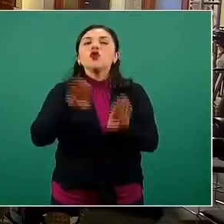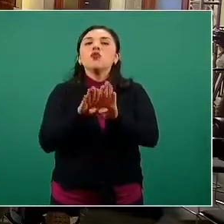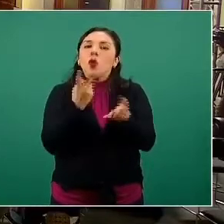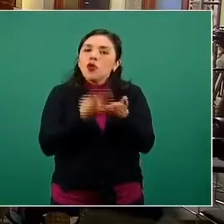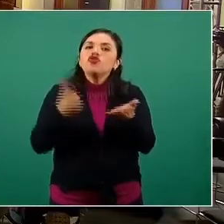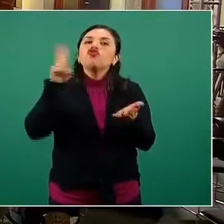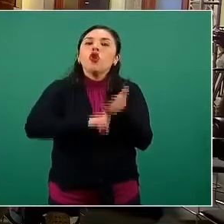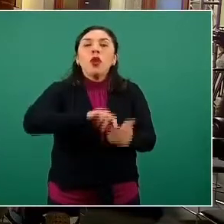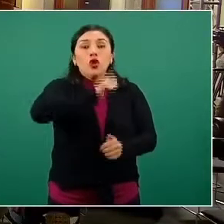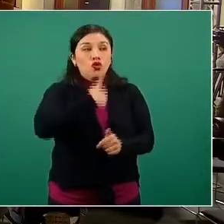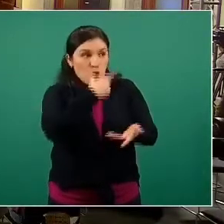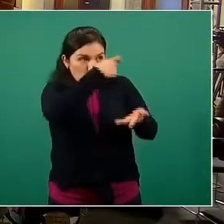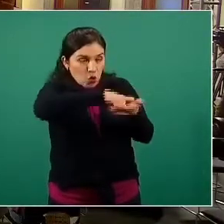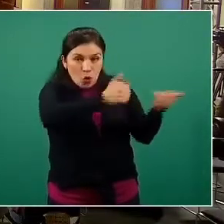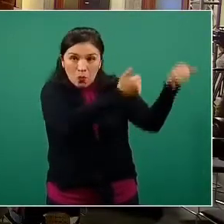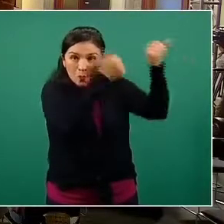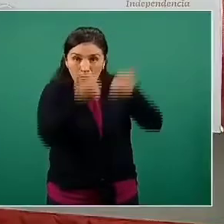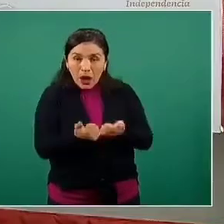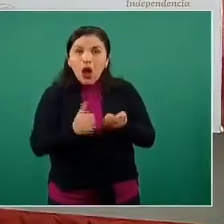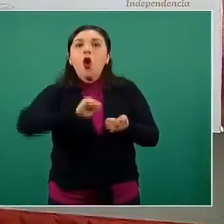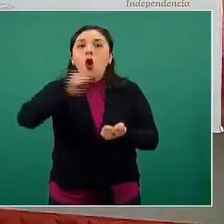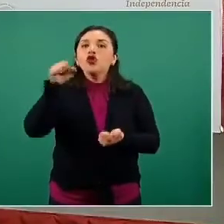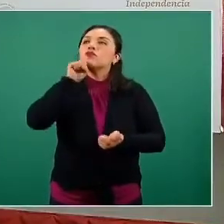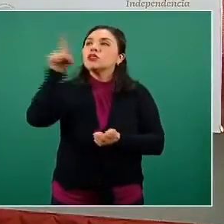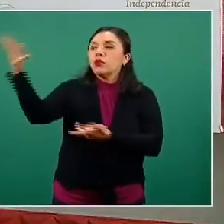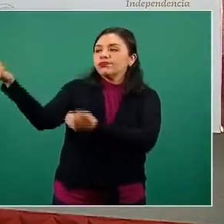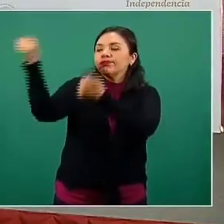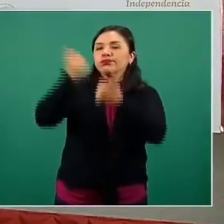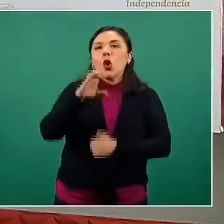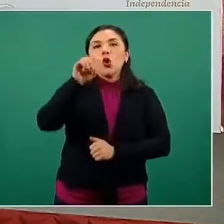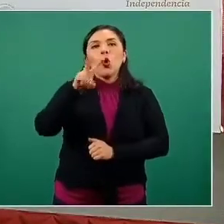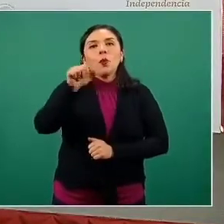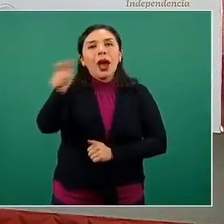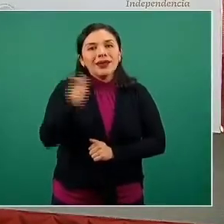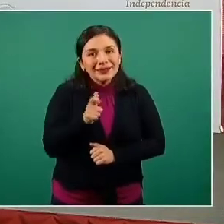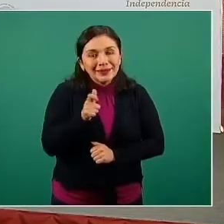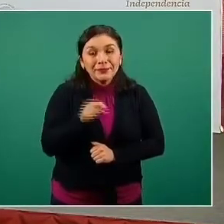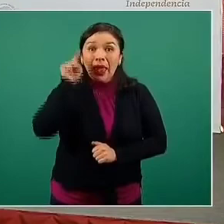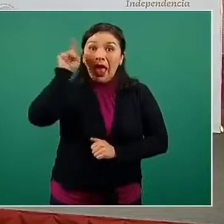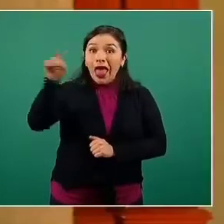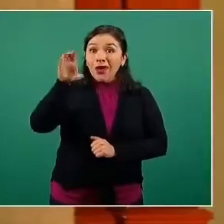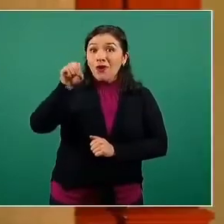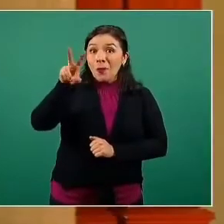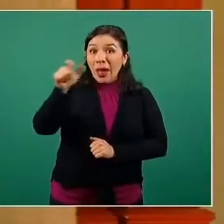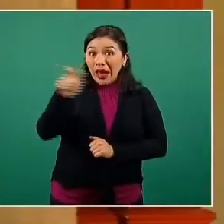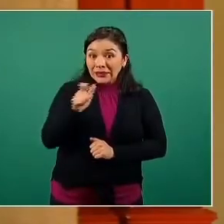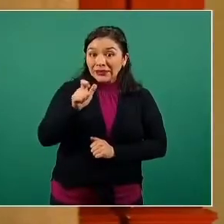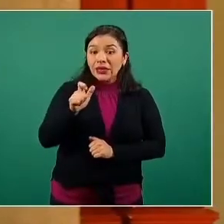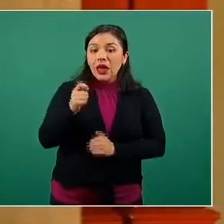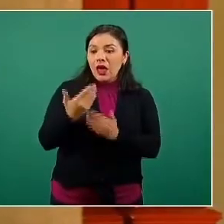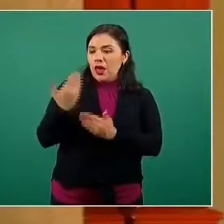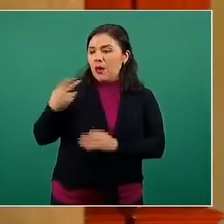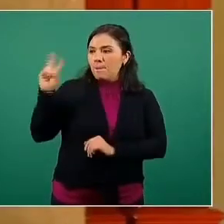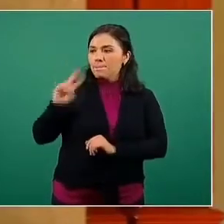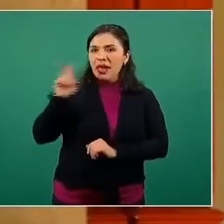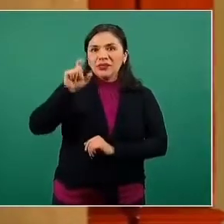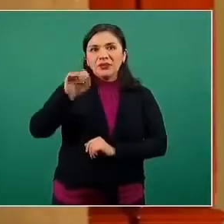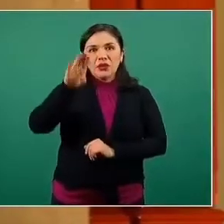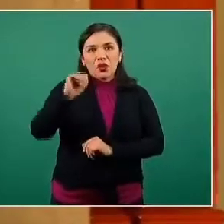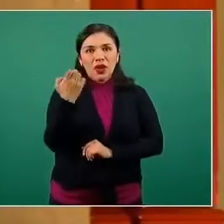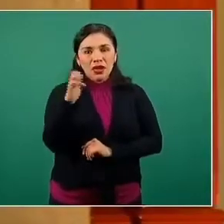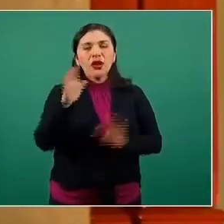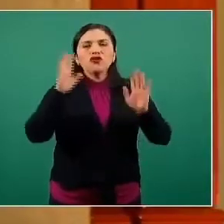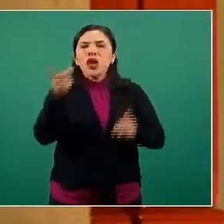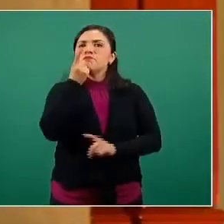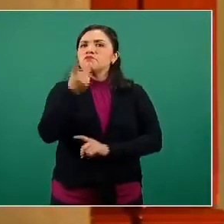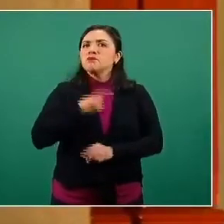que se contrató de manera directa por la vía de COVAX. En COVAX, además, el viernes 29 de enero recibimos ya